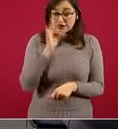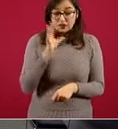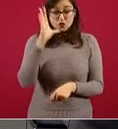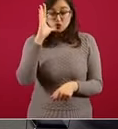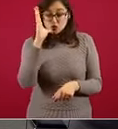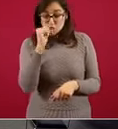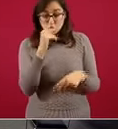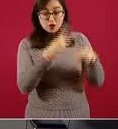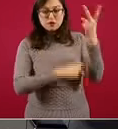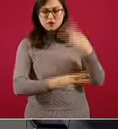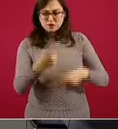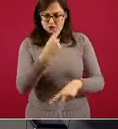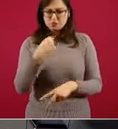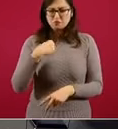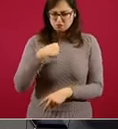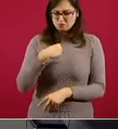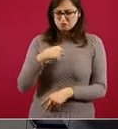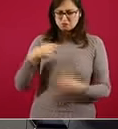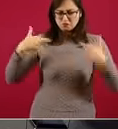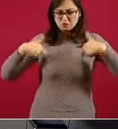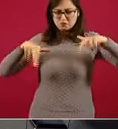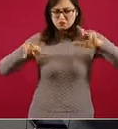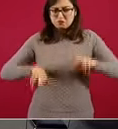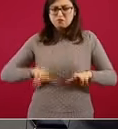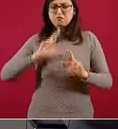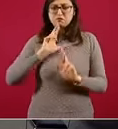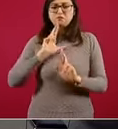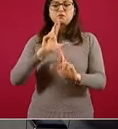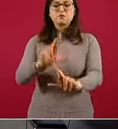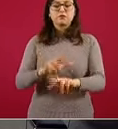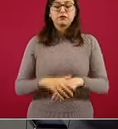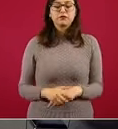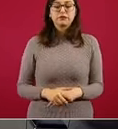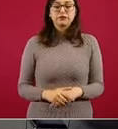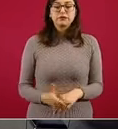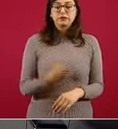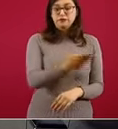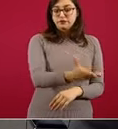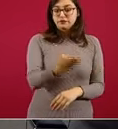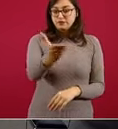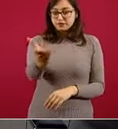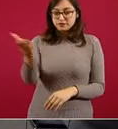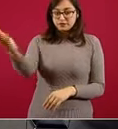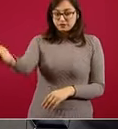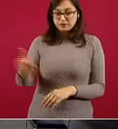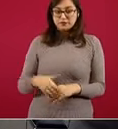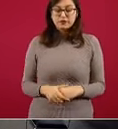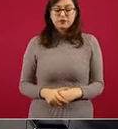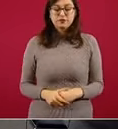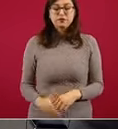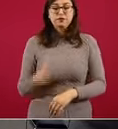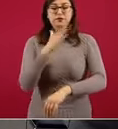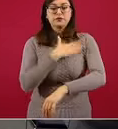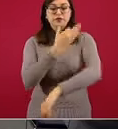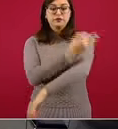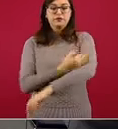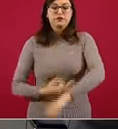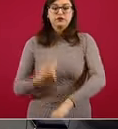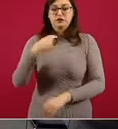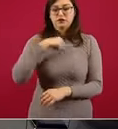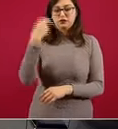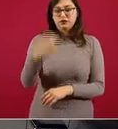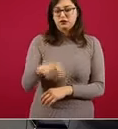responder. Adelante, a ver, aquí enfrente, después usted y después usted al final. Blanca